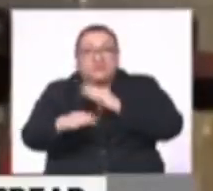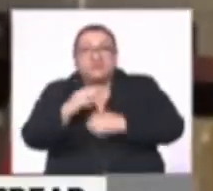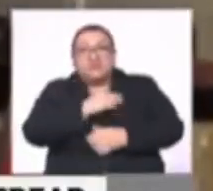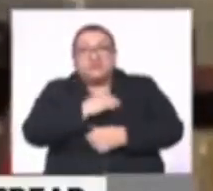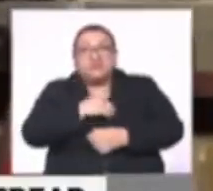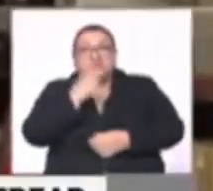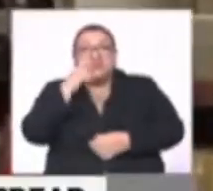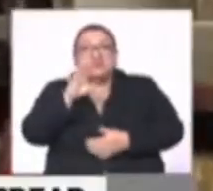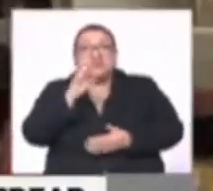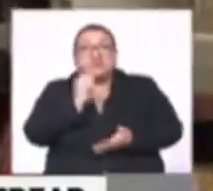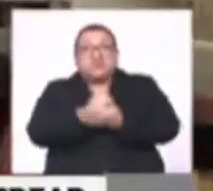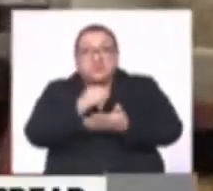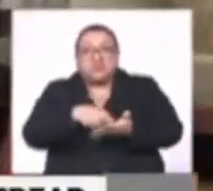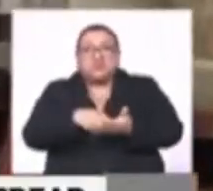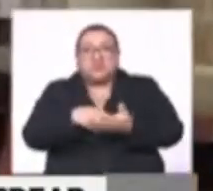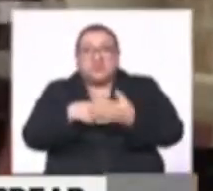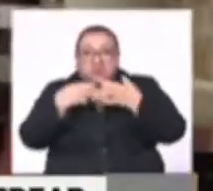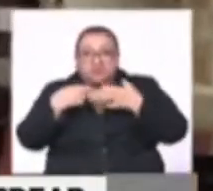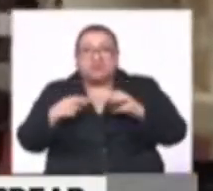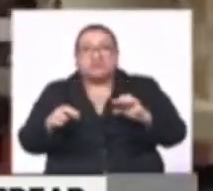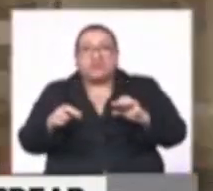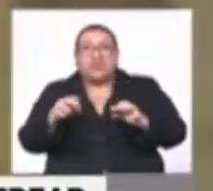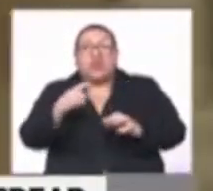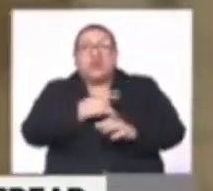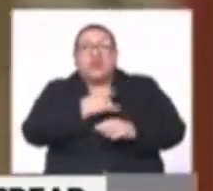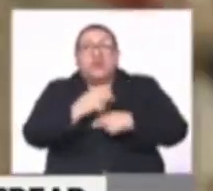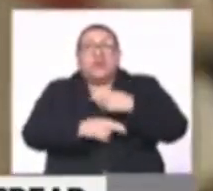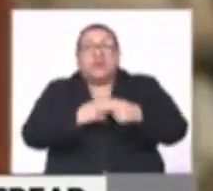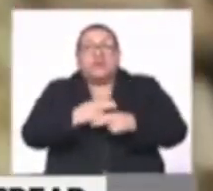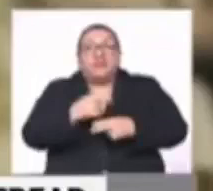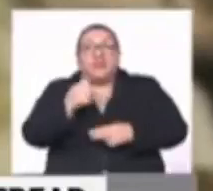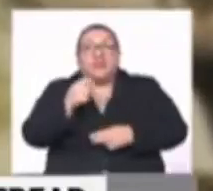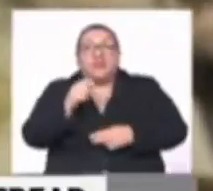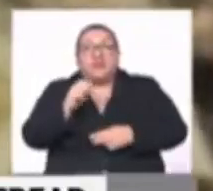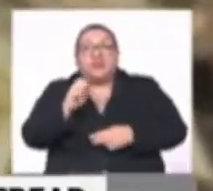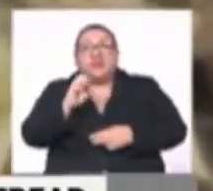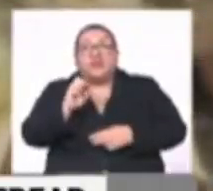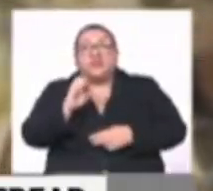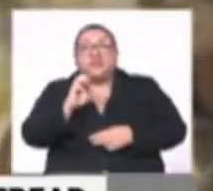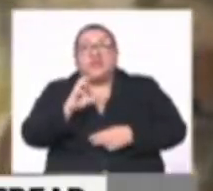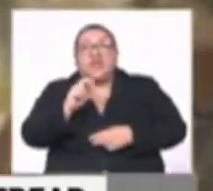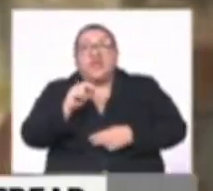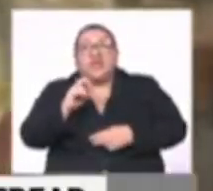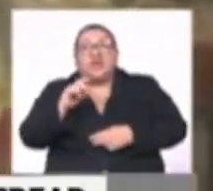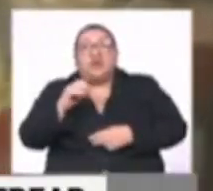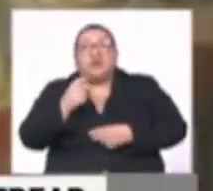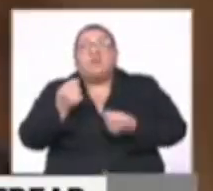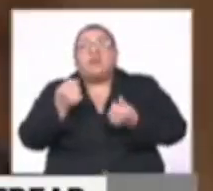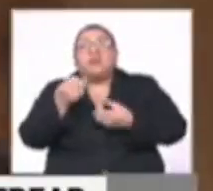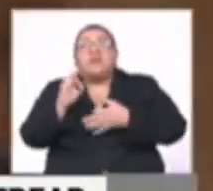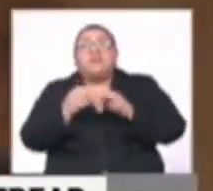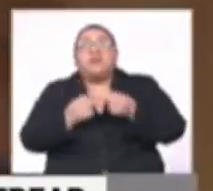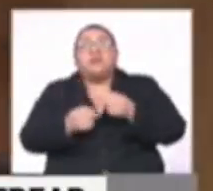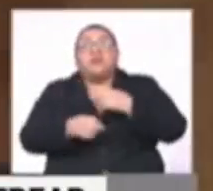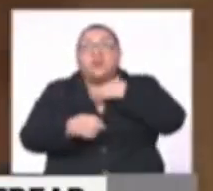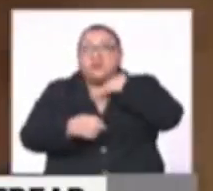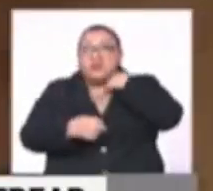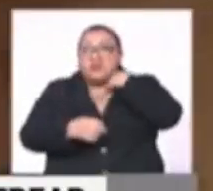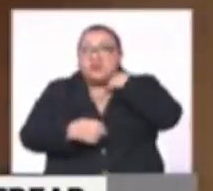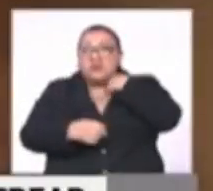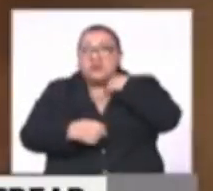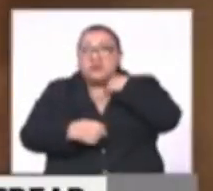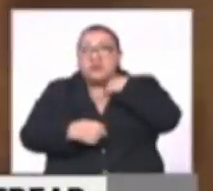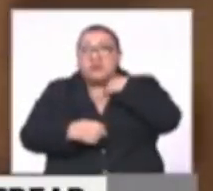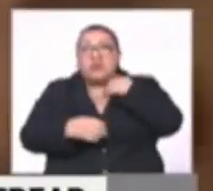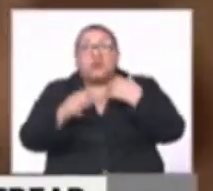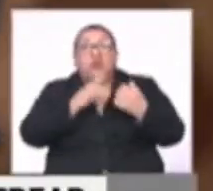Ejecutivo para su eventual promulgación. La Universidad Nacional de Arte Escénico se financiará con el presupuesto asignado por el Estado